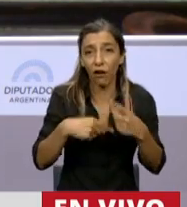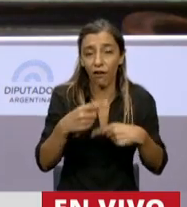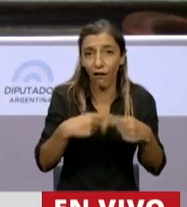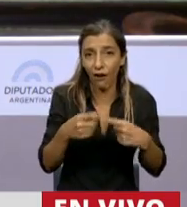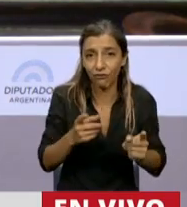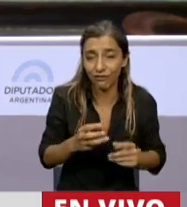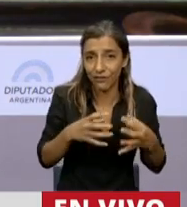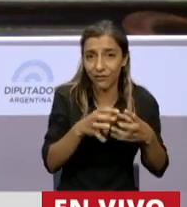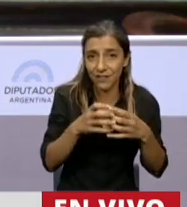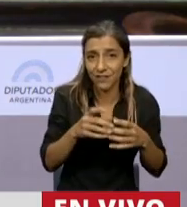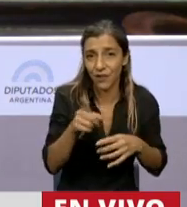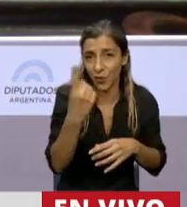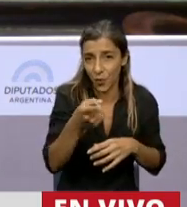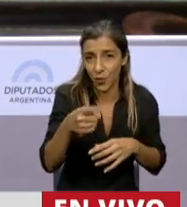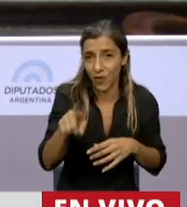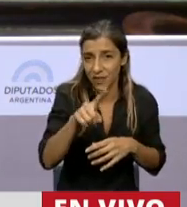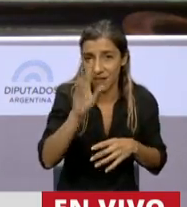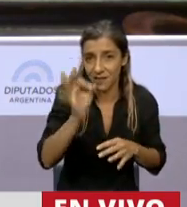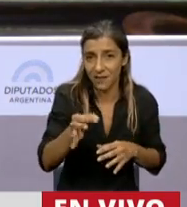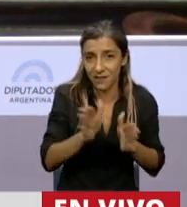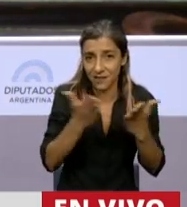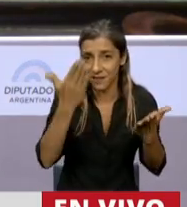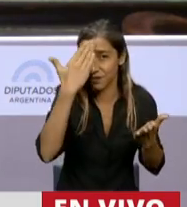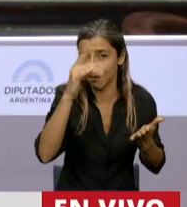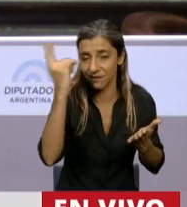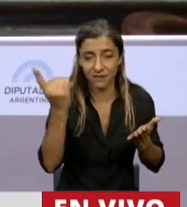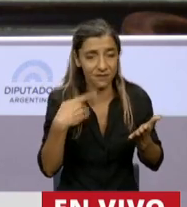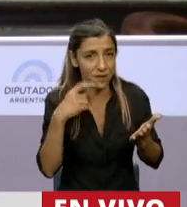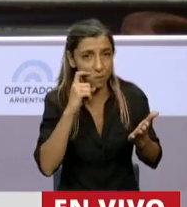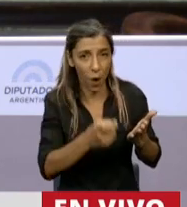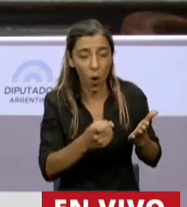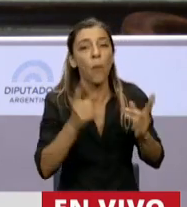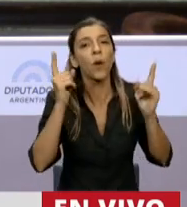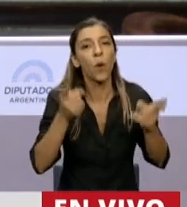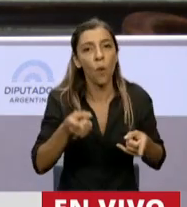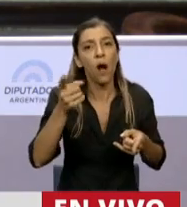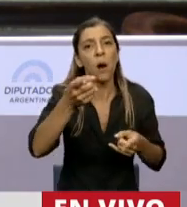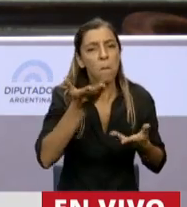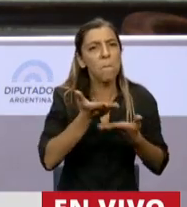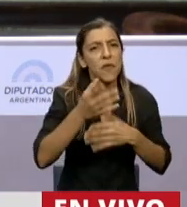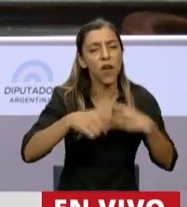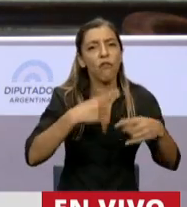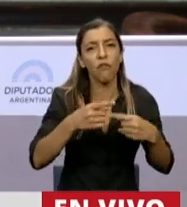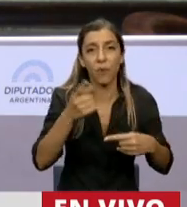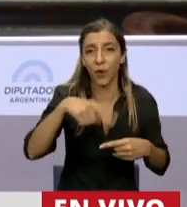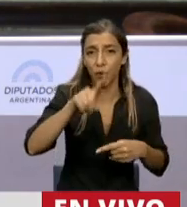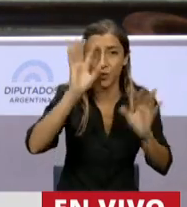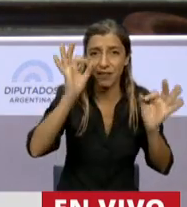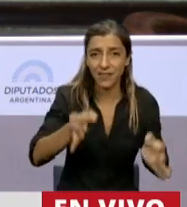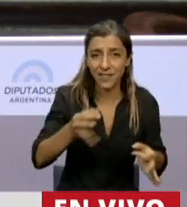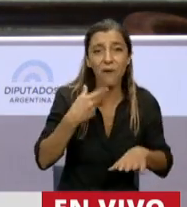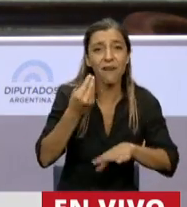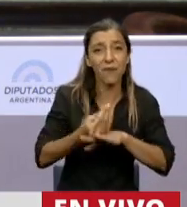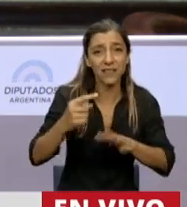gran inconstitucionalidad que afectará a los más de 6 millones de argentinos que viven, pero que